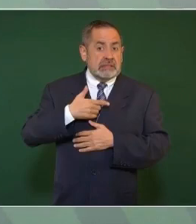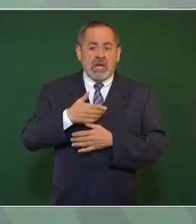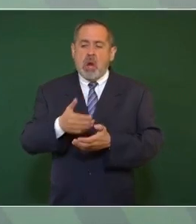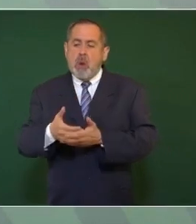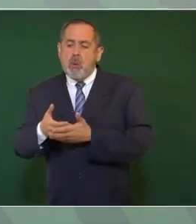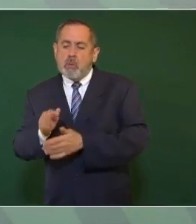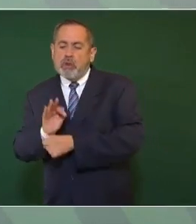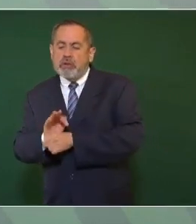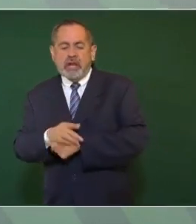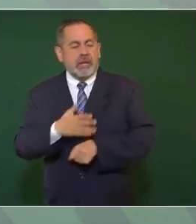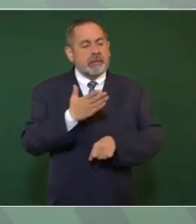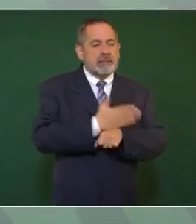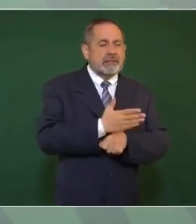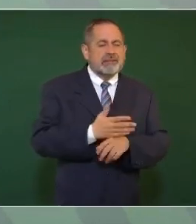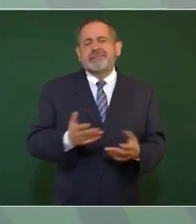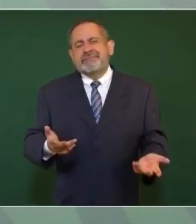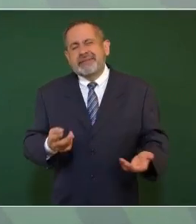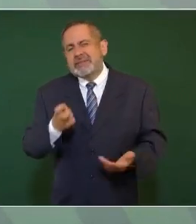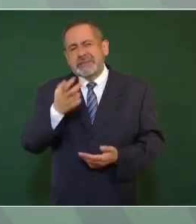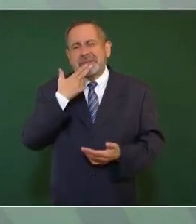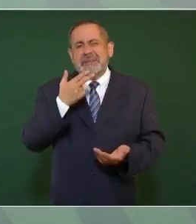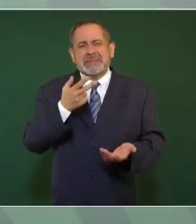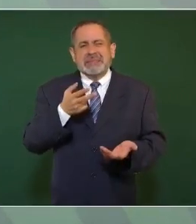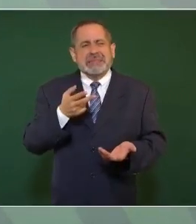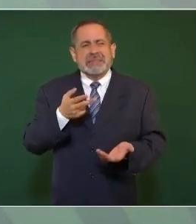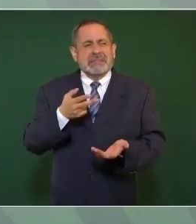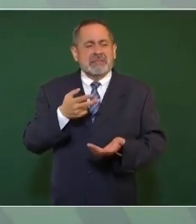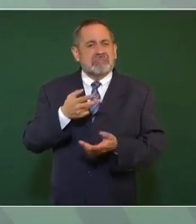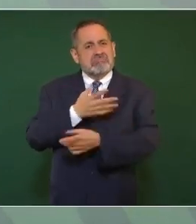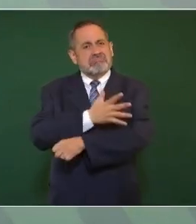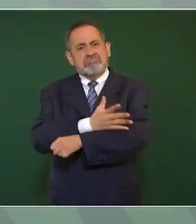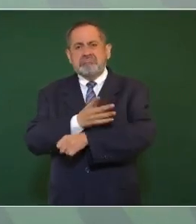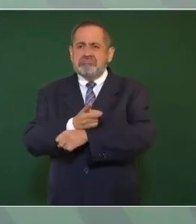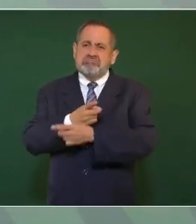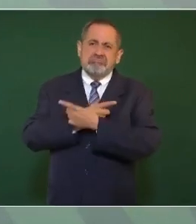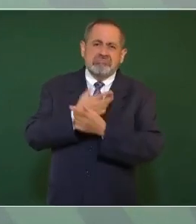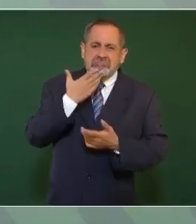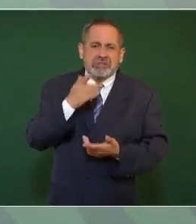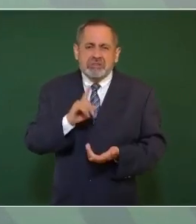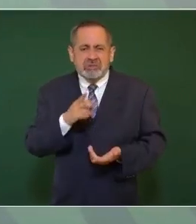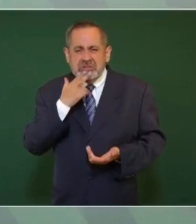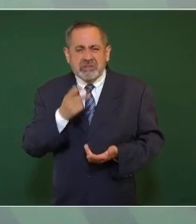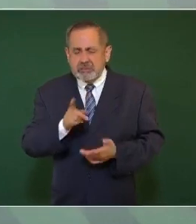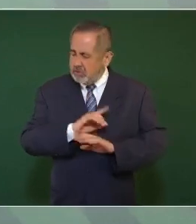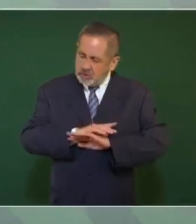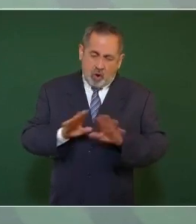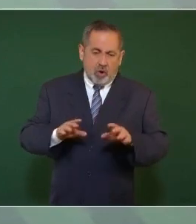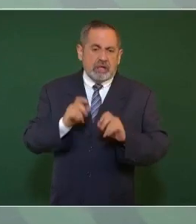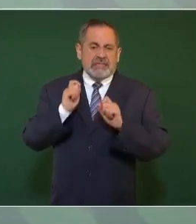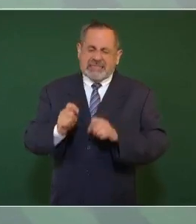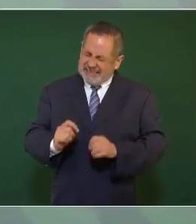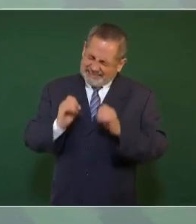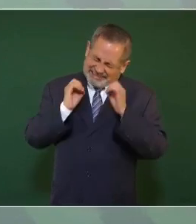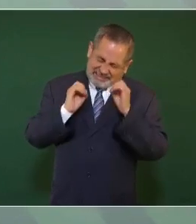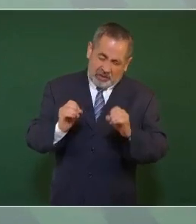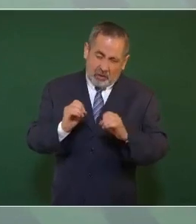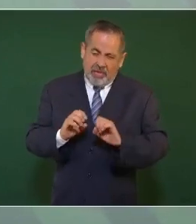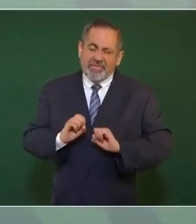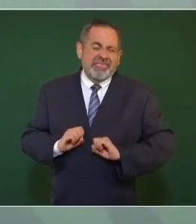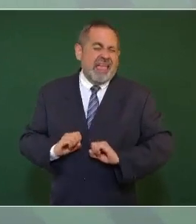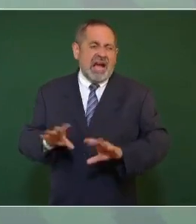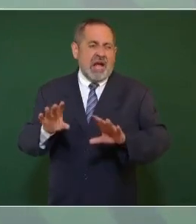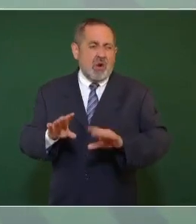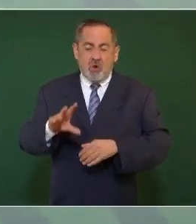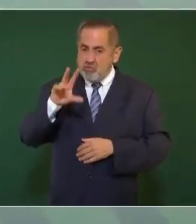se tiene autoridad moral. Entonces, cero impunidad, sea quien